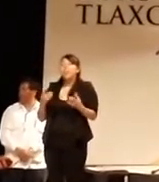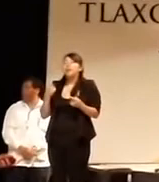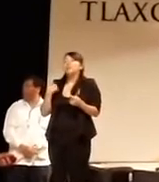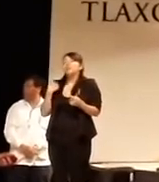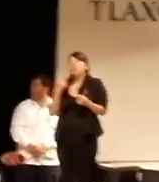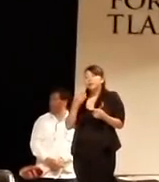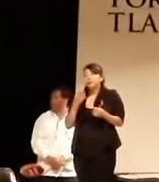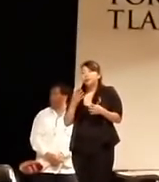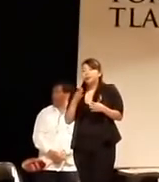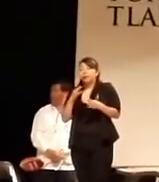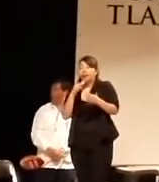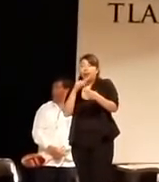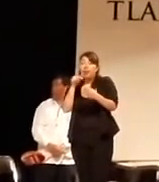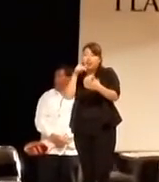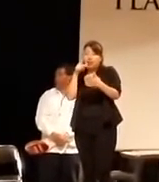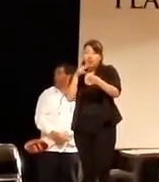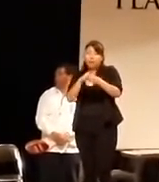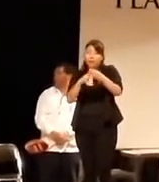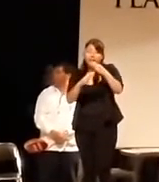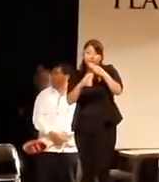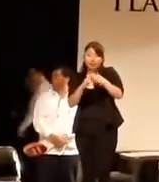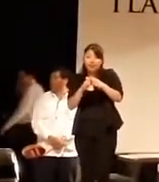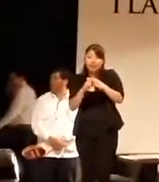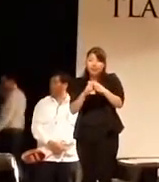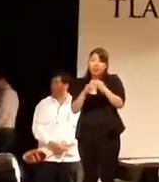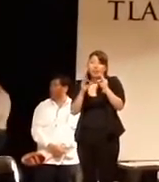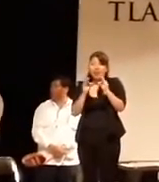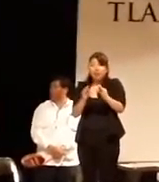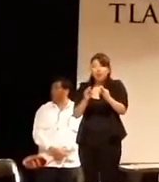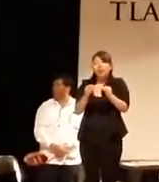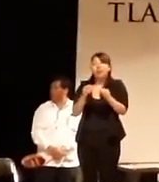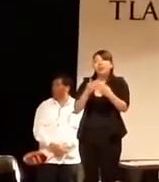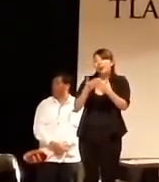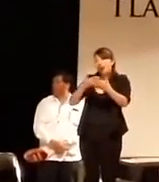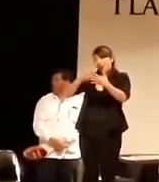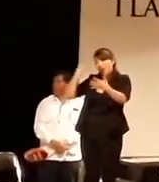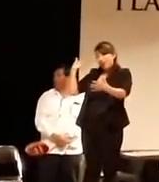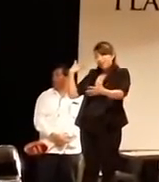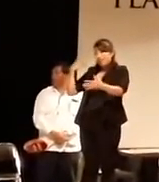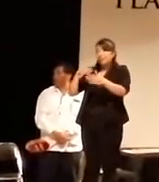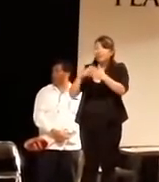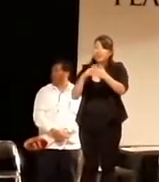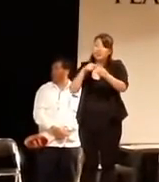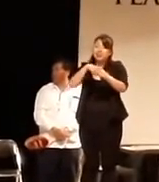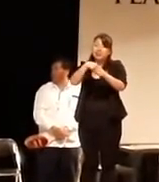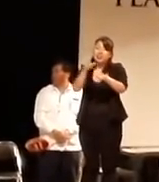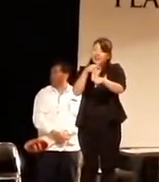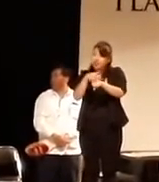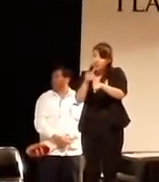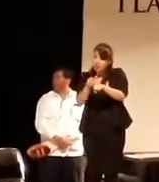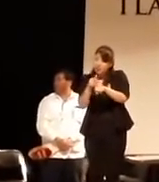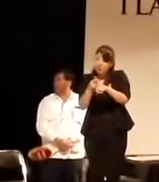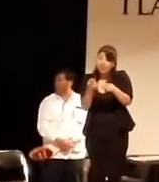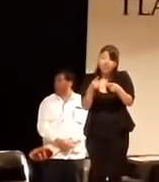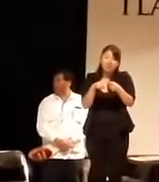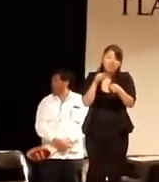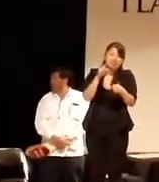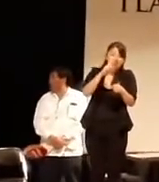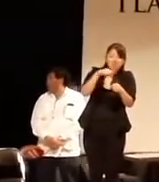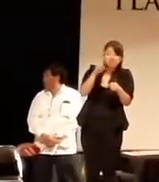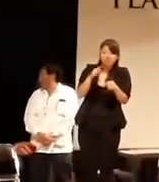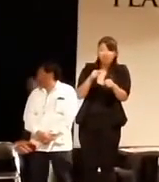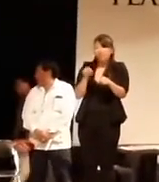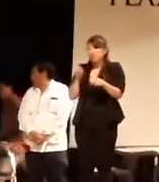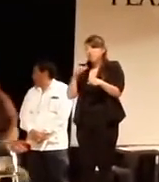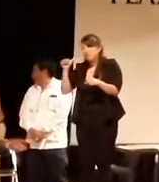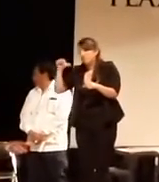modelo individual psicométrico de evaluación que clasifica y ordena a los sujetos a un modelo